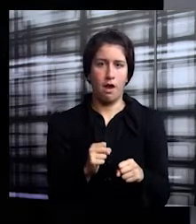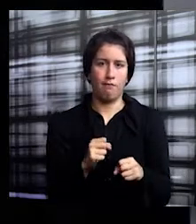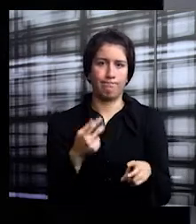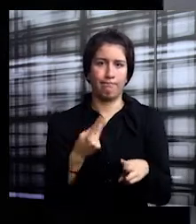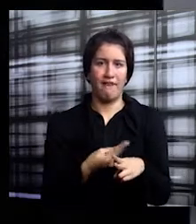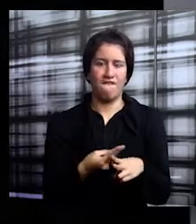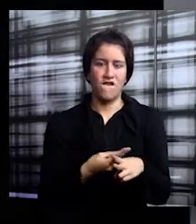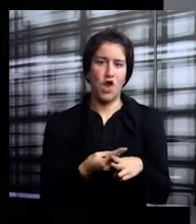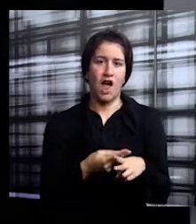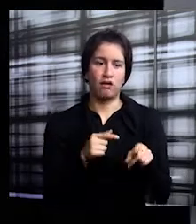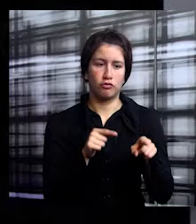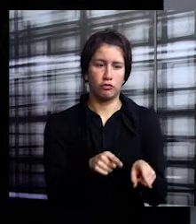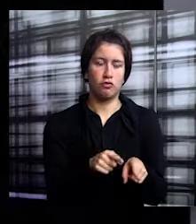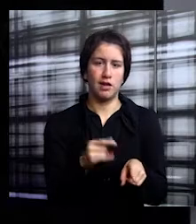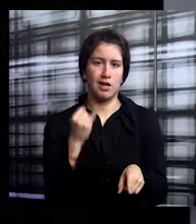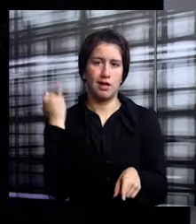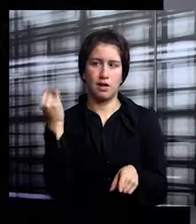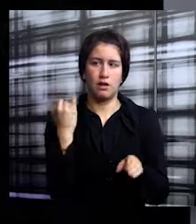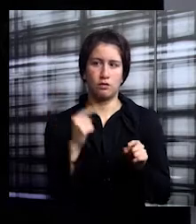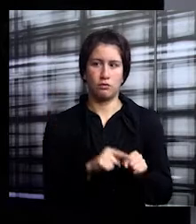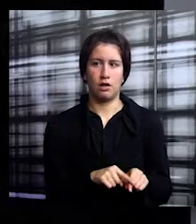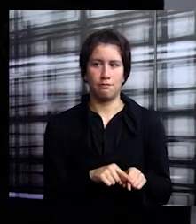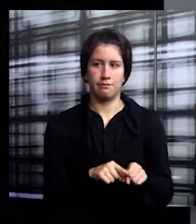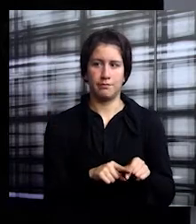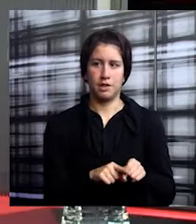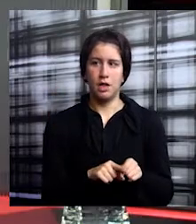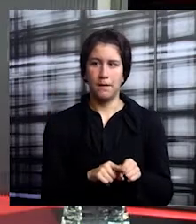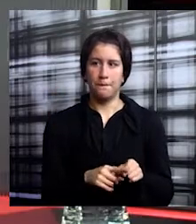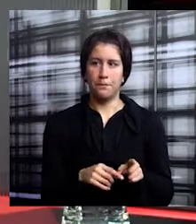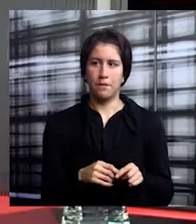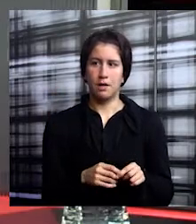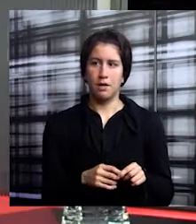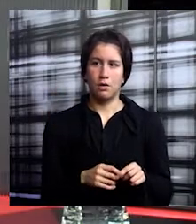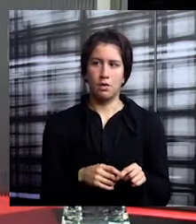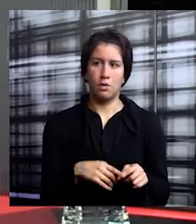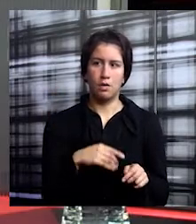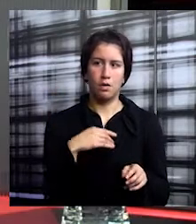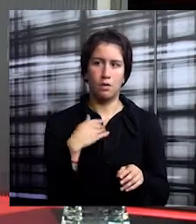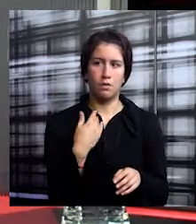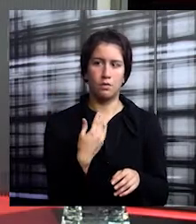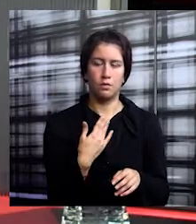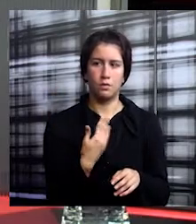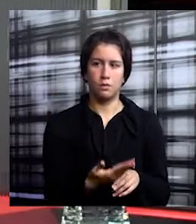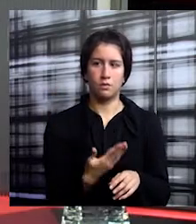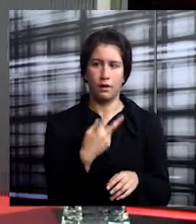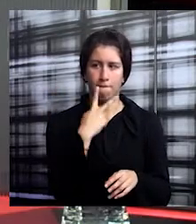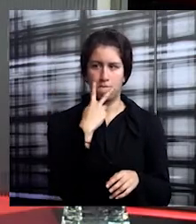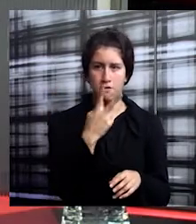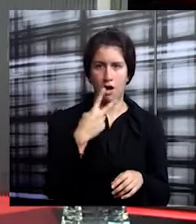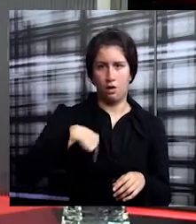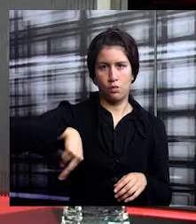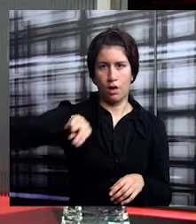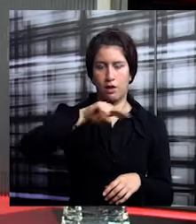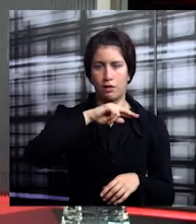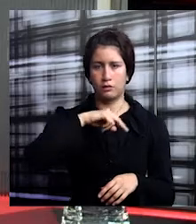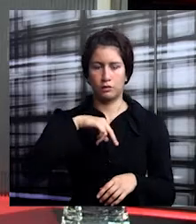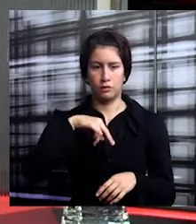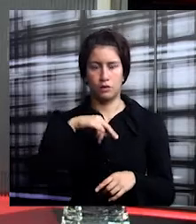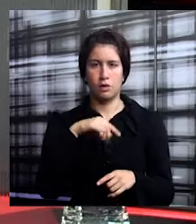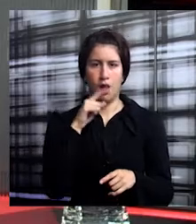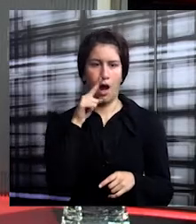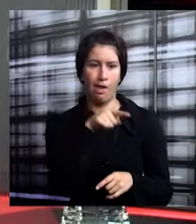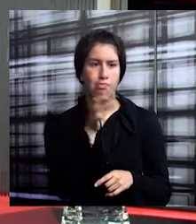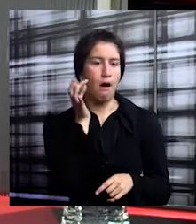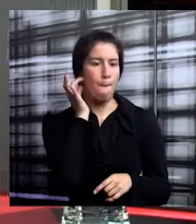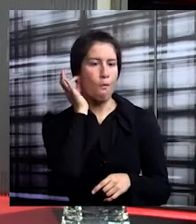concreto. Usted vio, como muchos de nosotros, a esas mujeres policías a bordo de un radio patrulla que iban a